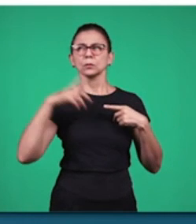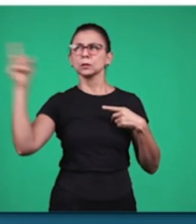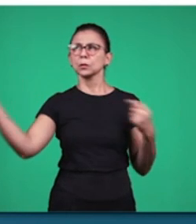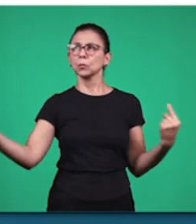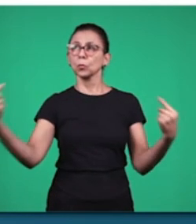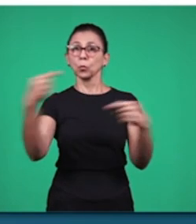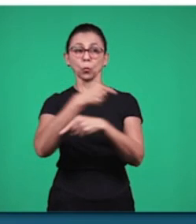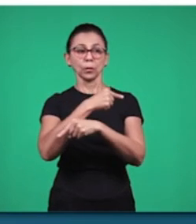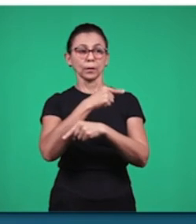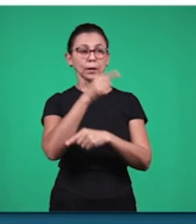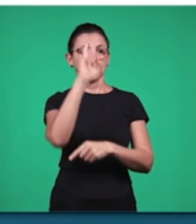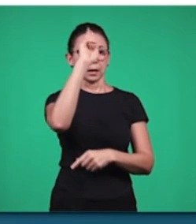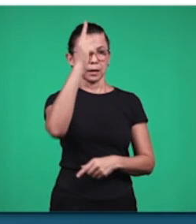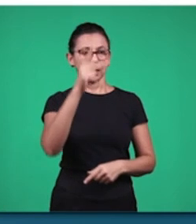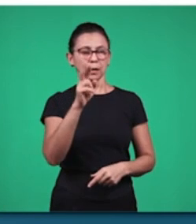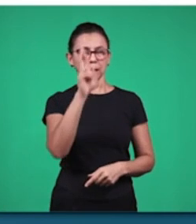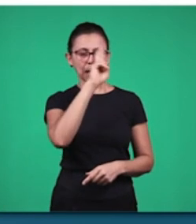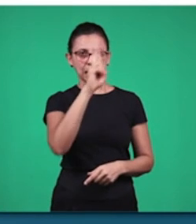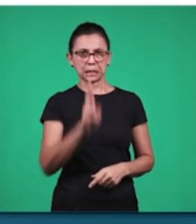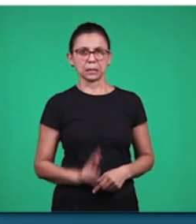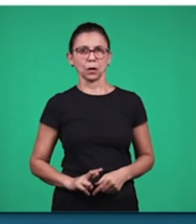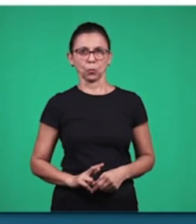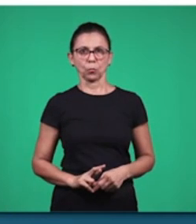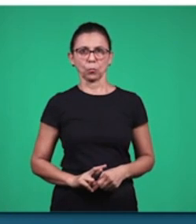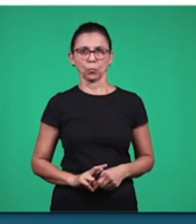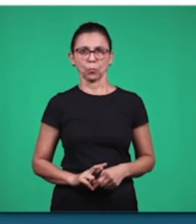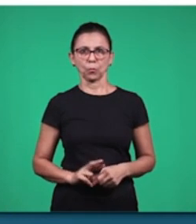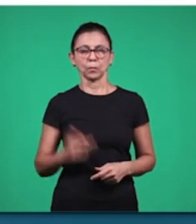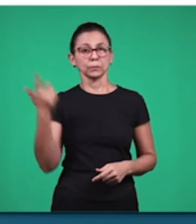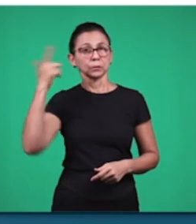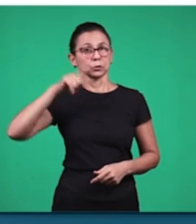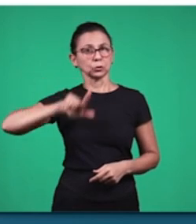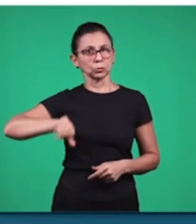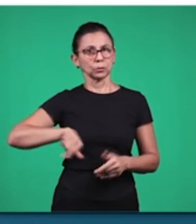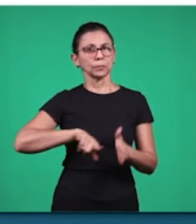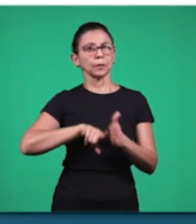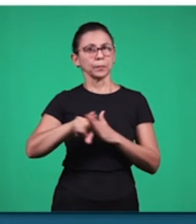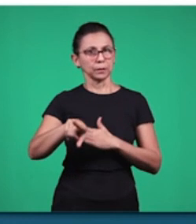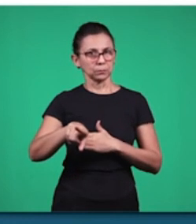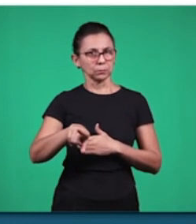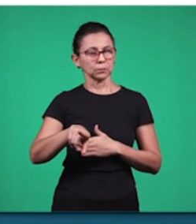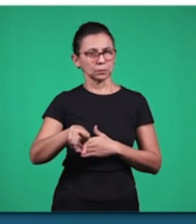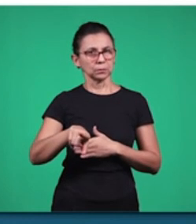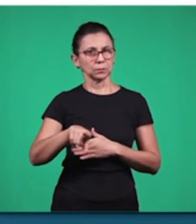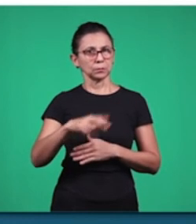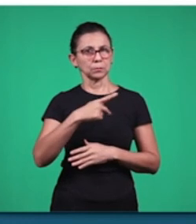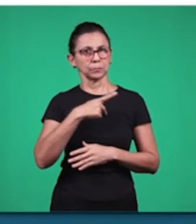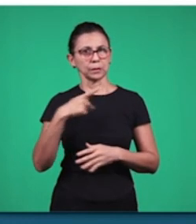límites de la razón? Voy a repetir la pregunta. Los pastores